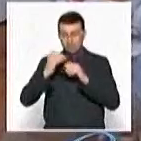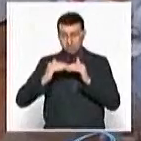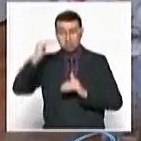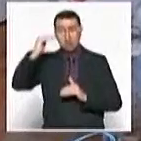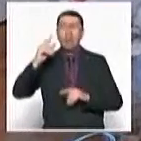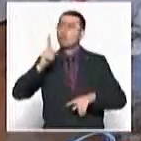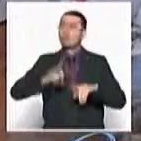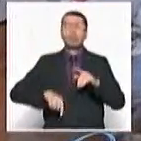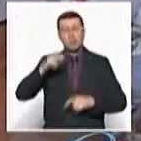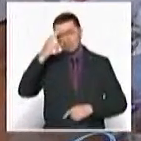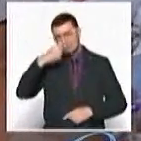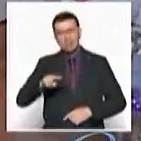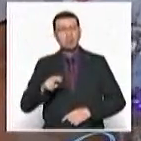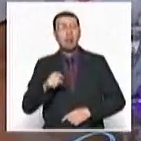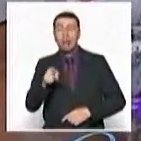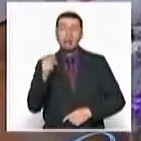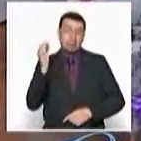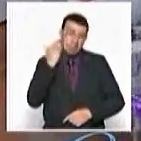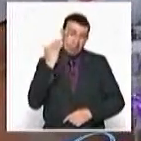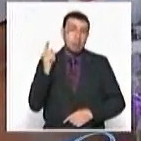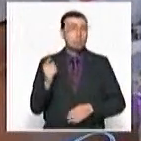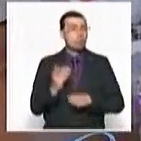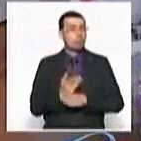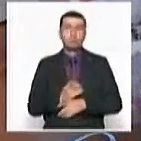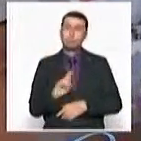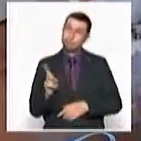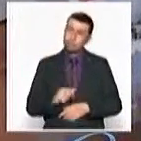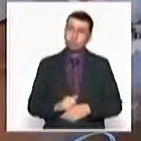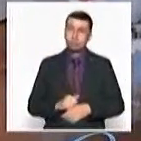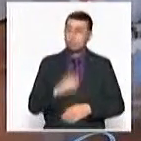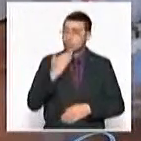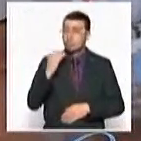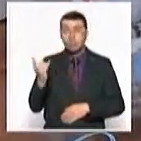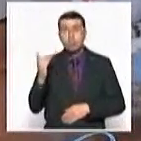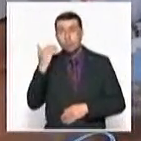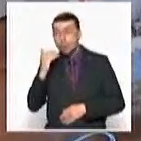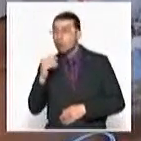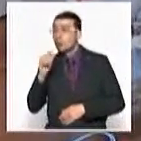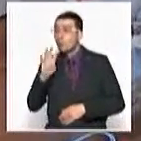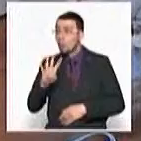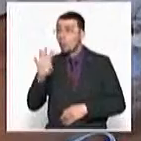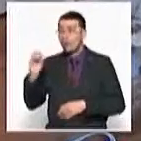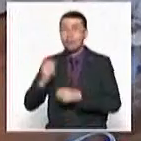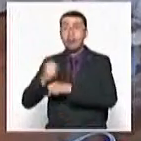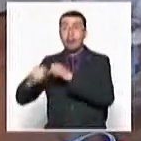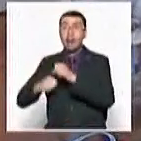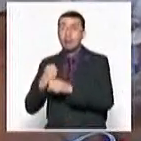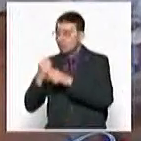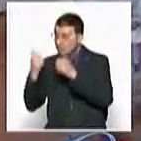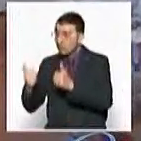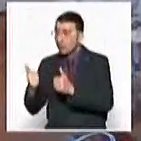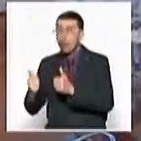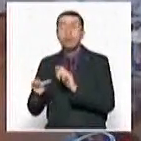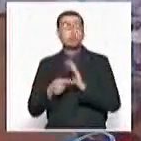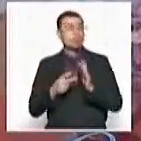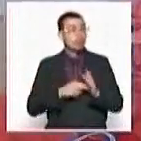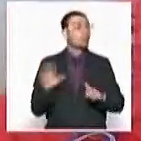porque va a tener X problema, no. El hecho que una señora de 40 y punta lo tuvo, pues entonces hay que decir entonces las de